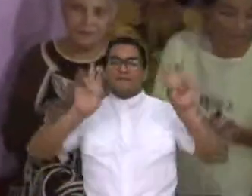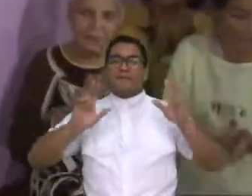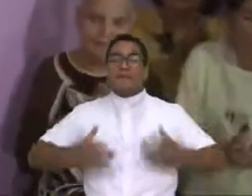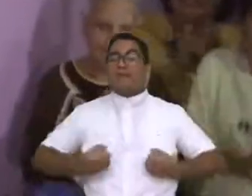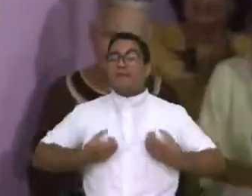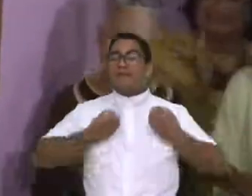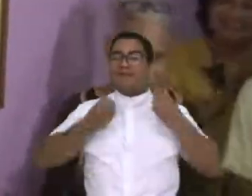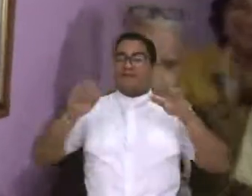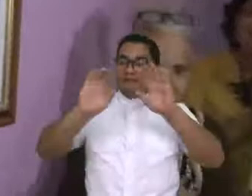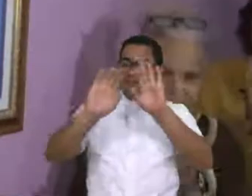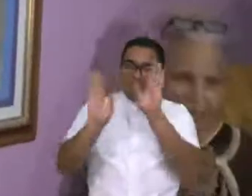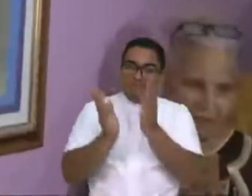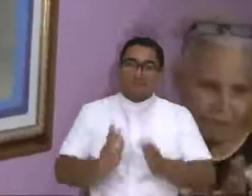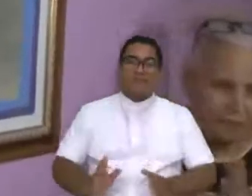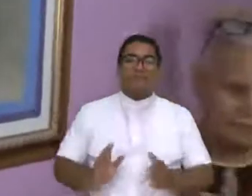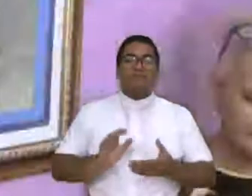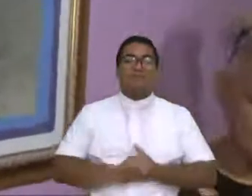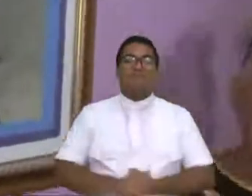mujeres.